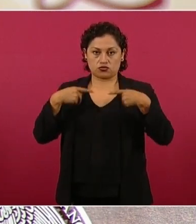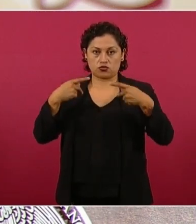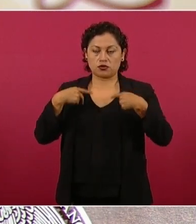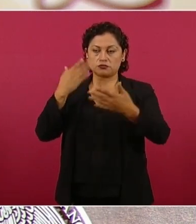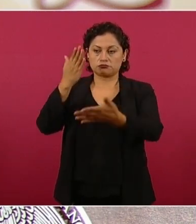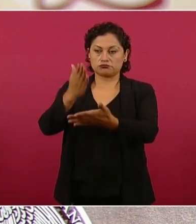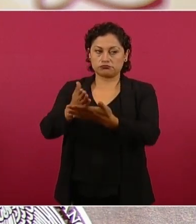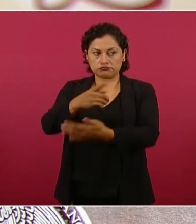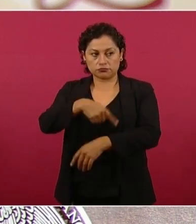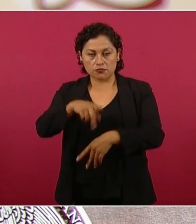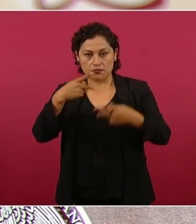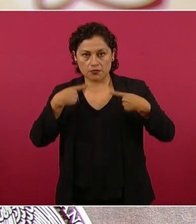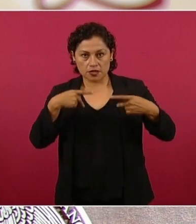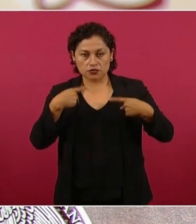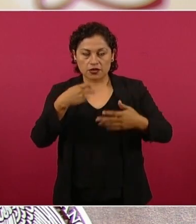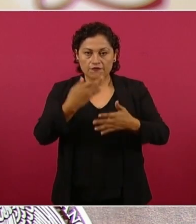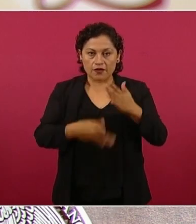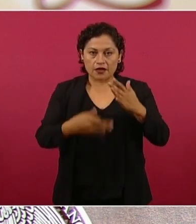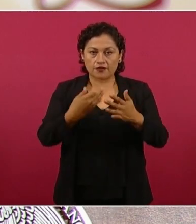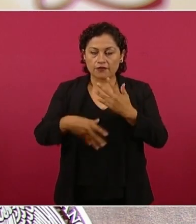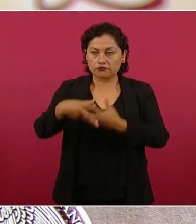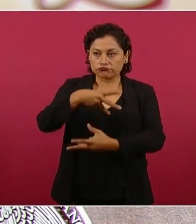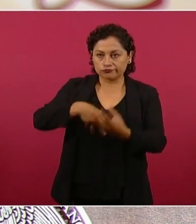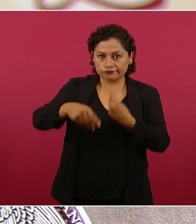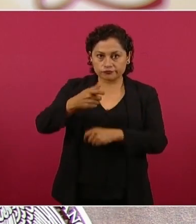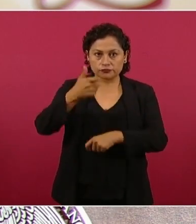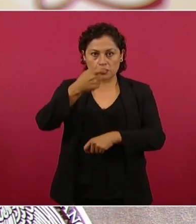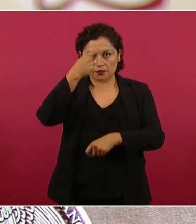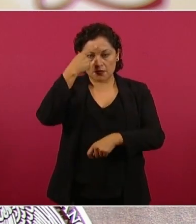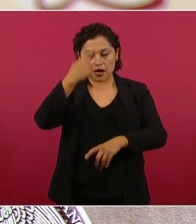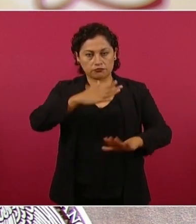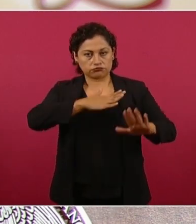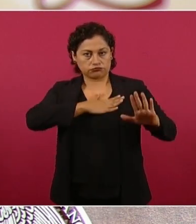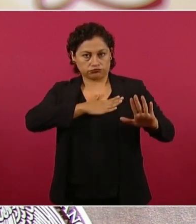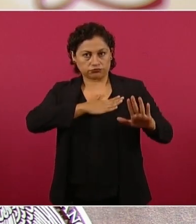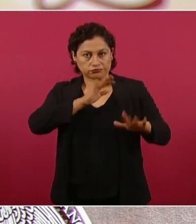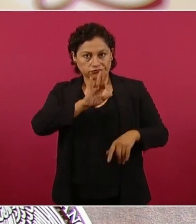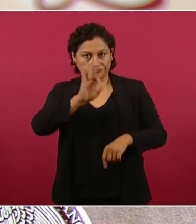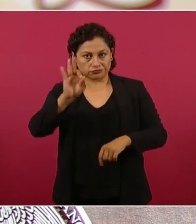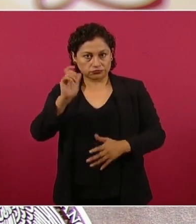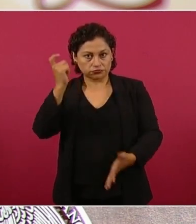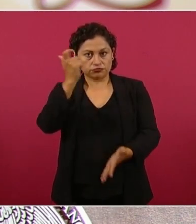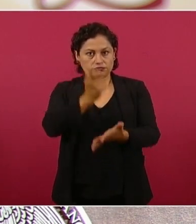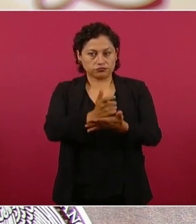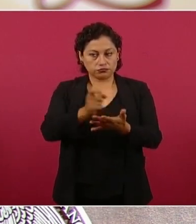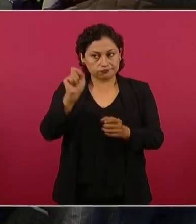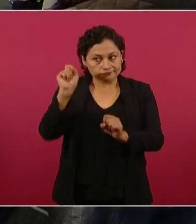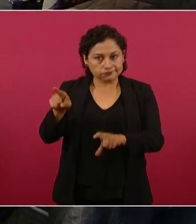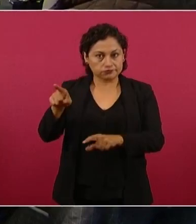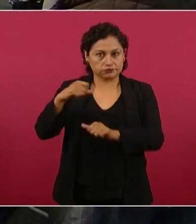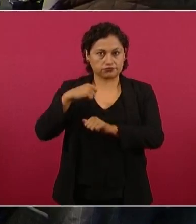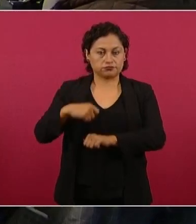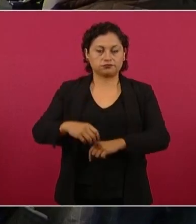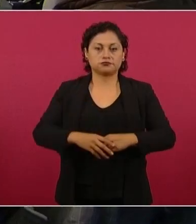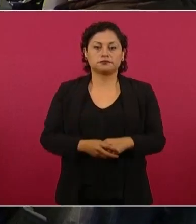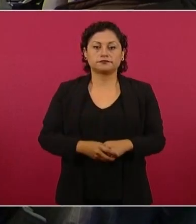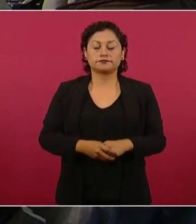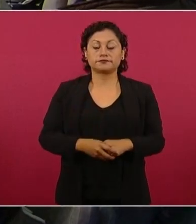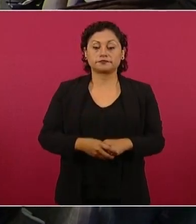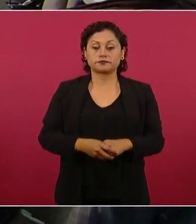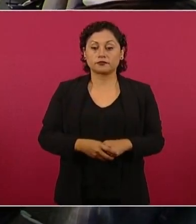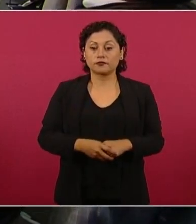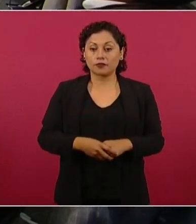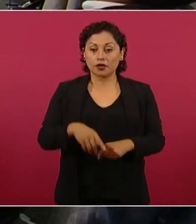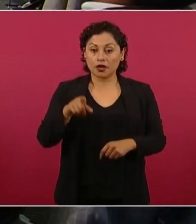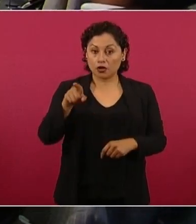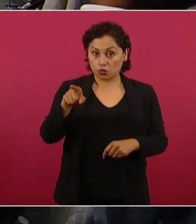tuvieran pendientes los reembolsos para poderles dar una fecha de pago por parte de la delegación. Gracias. A los que tú conoces,